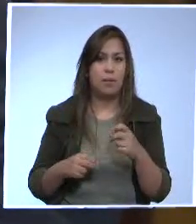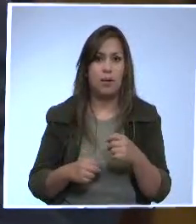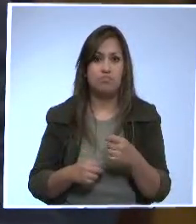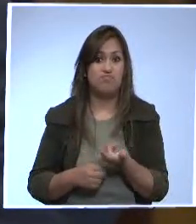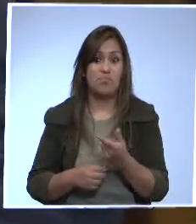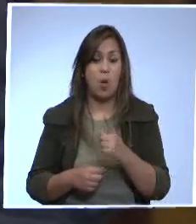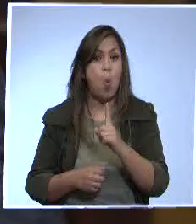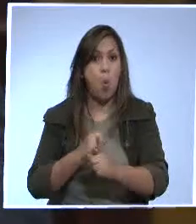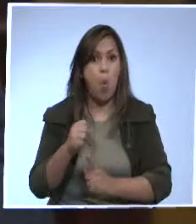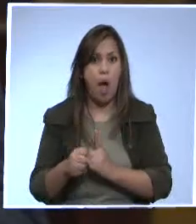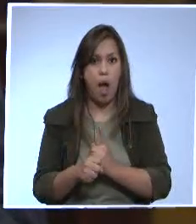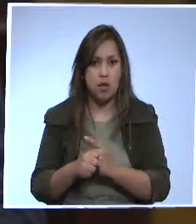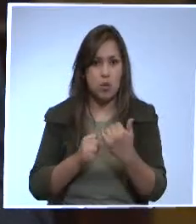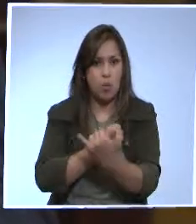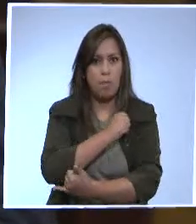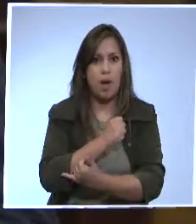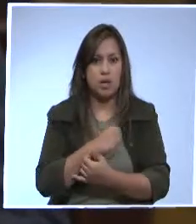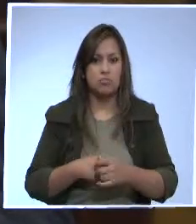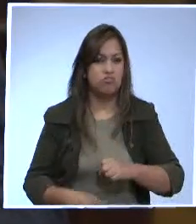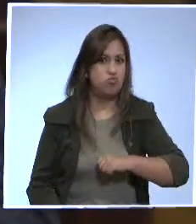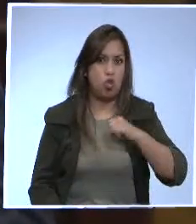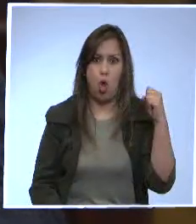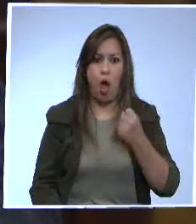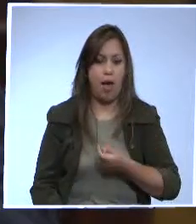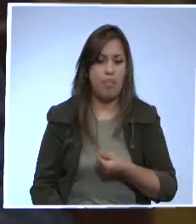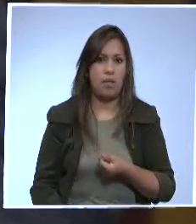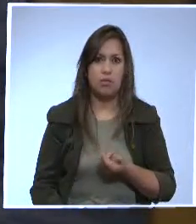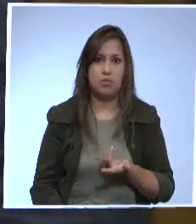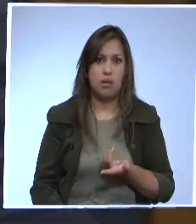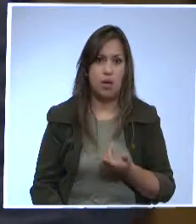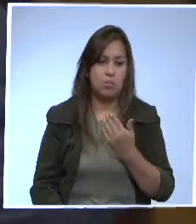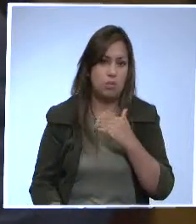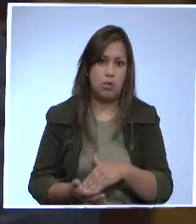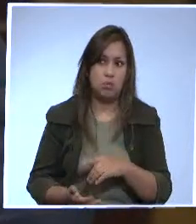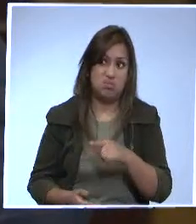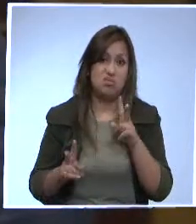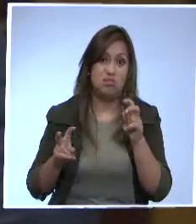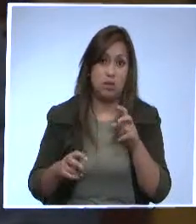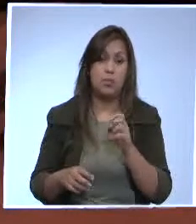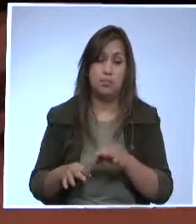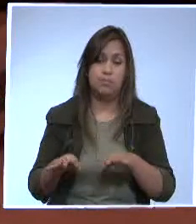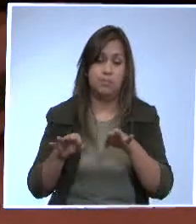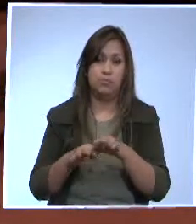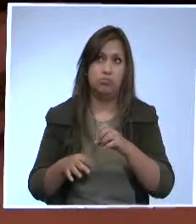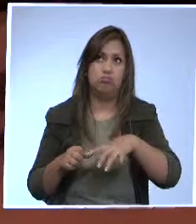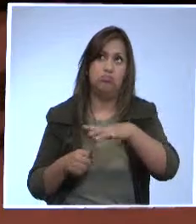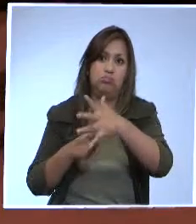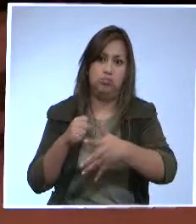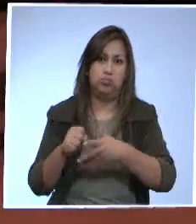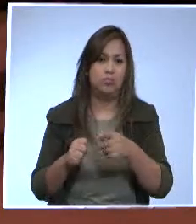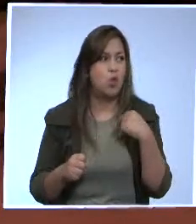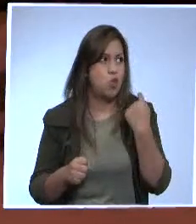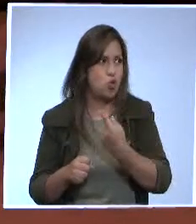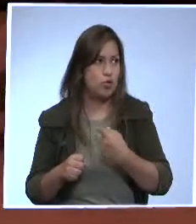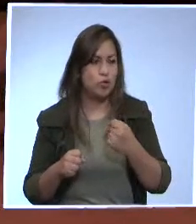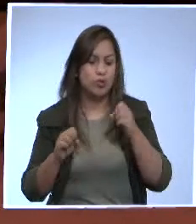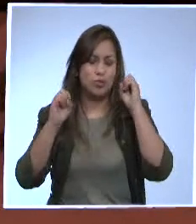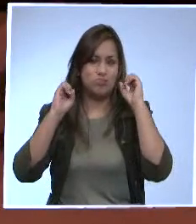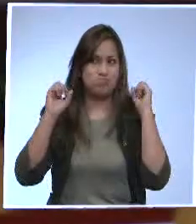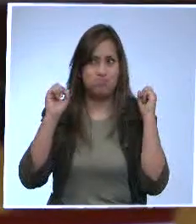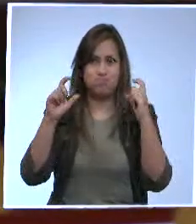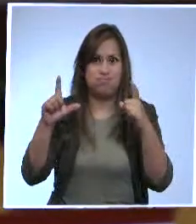regional obviamente son mecanismos que ayudan a fomentar ya mejorar la economía bien estaremos entonces atentos a esas novedades